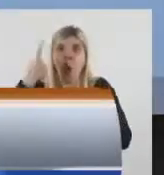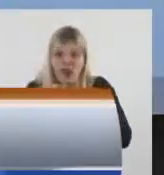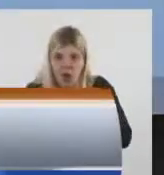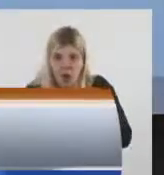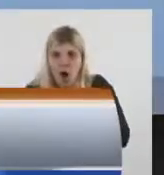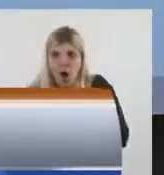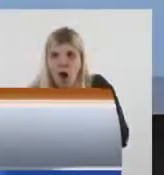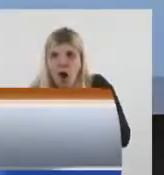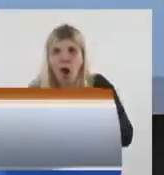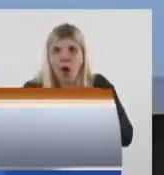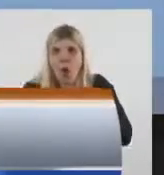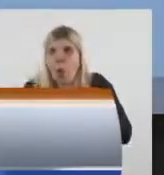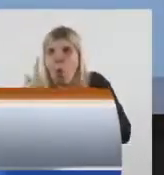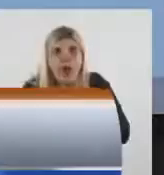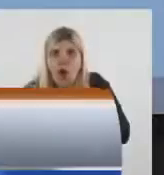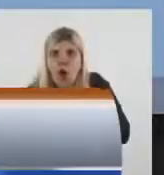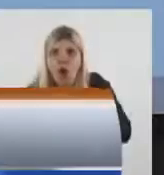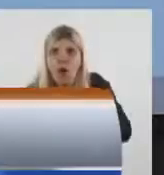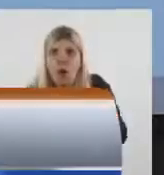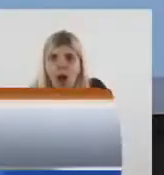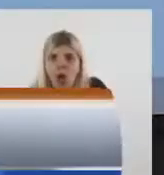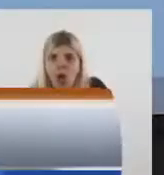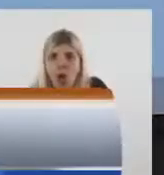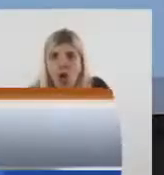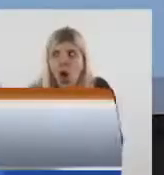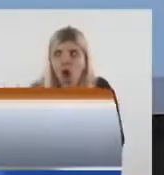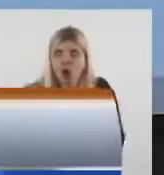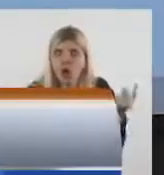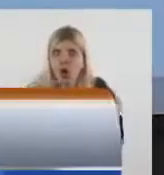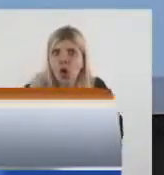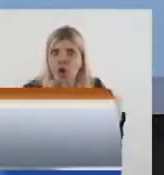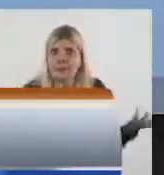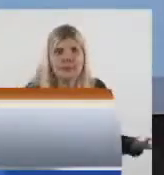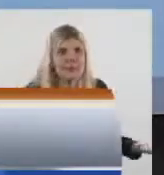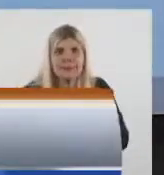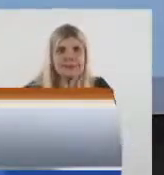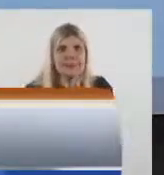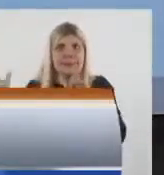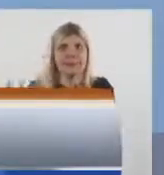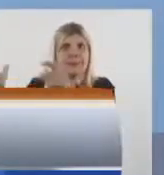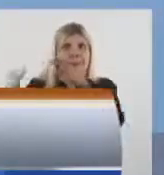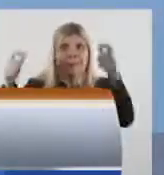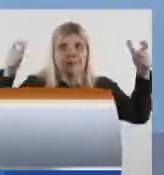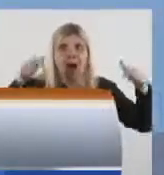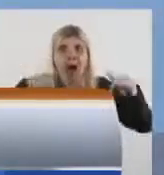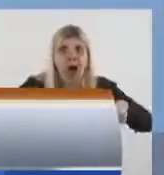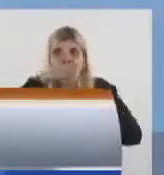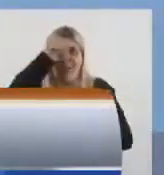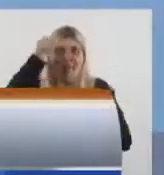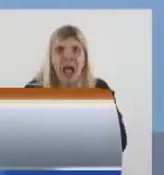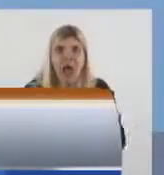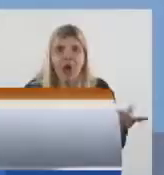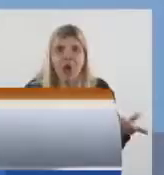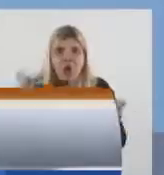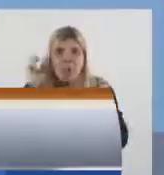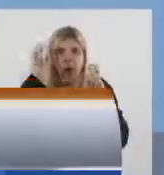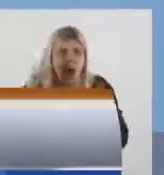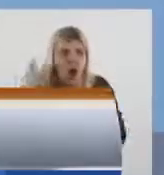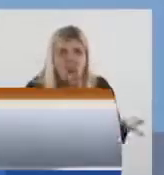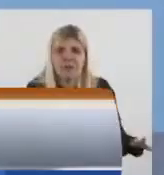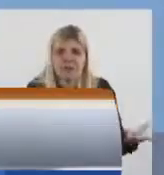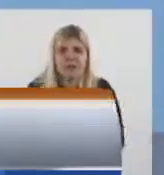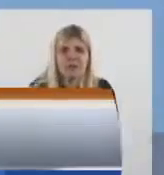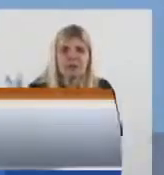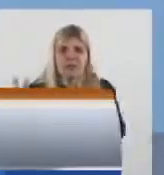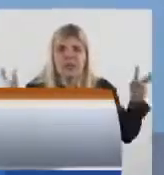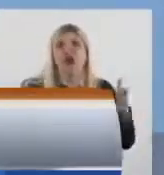todo lo demás están en riesgo creciente en estos días pleno verano con lo cual la idea de que esto se